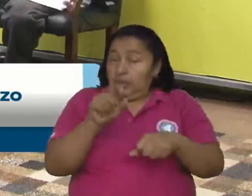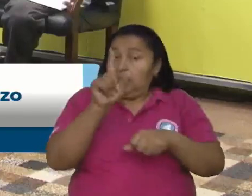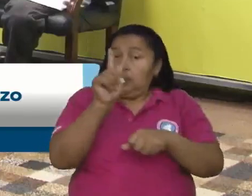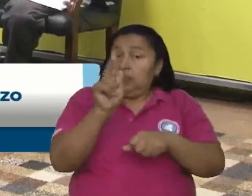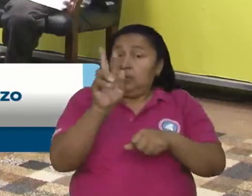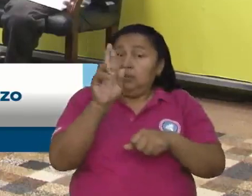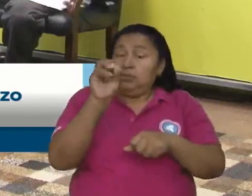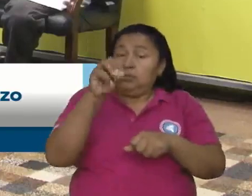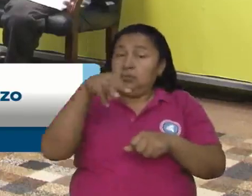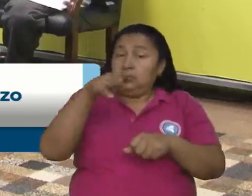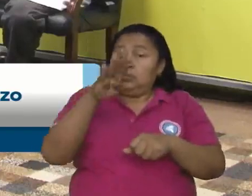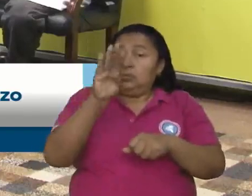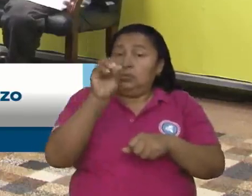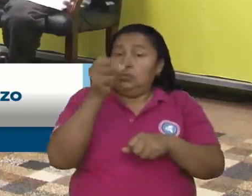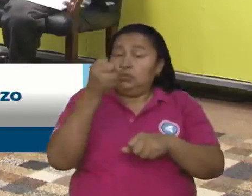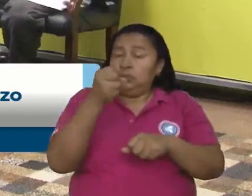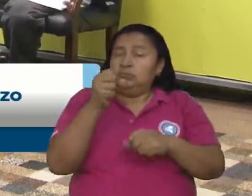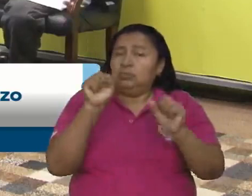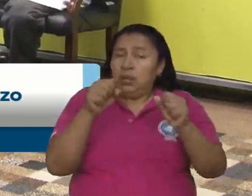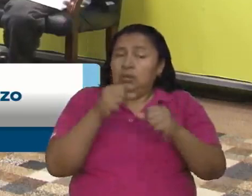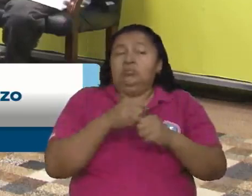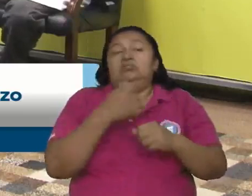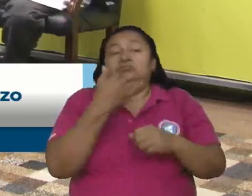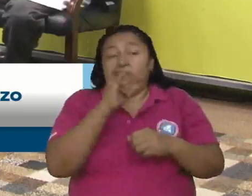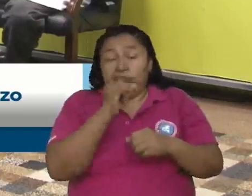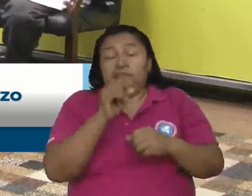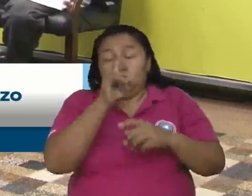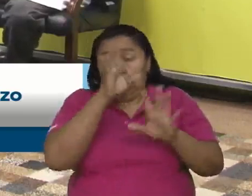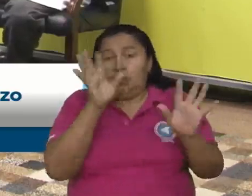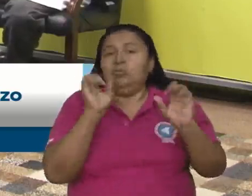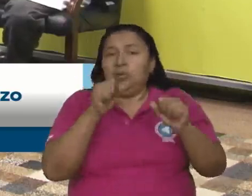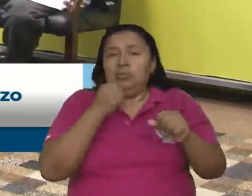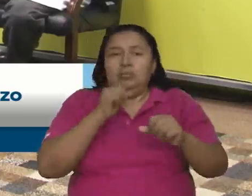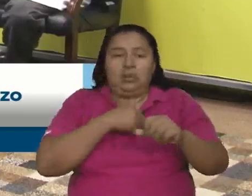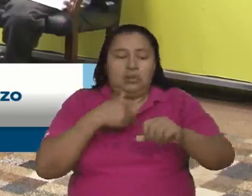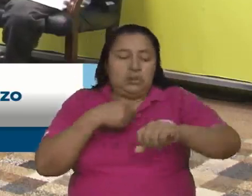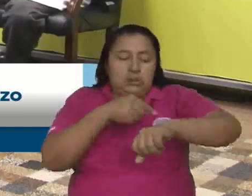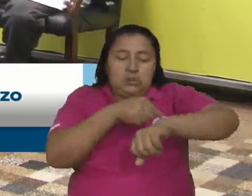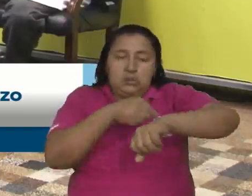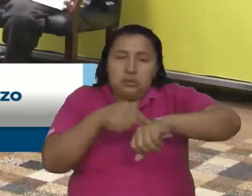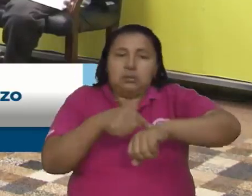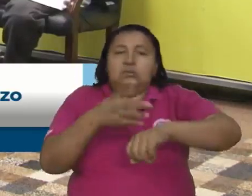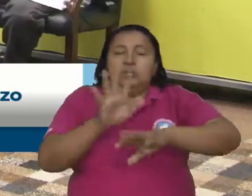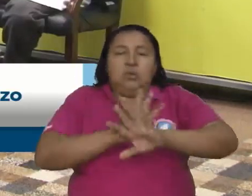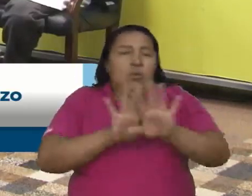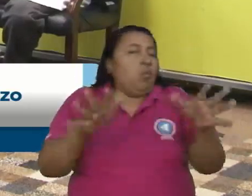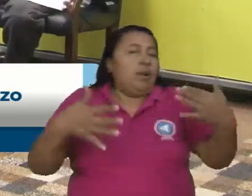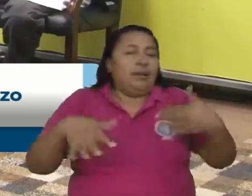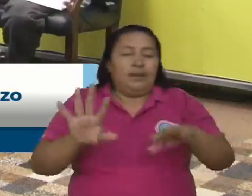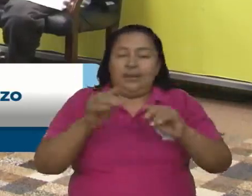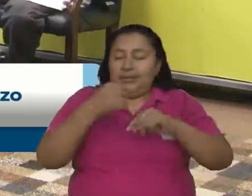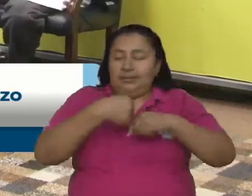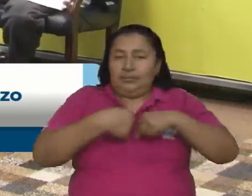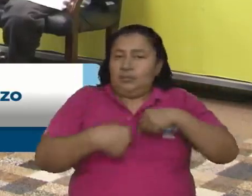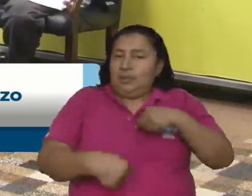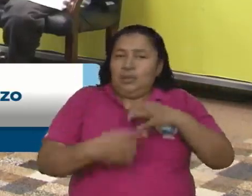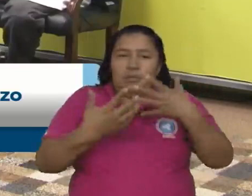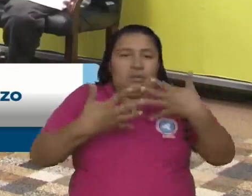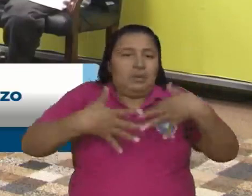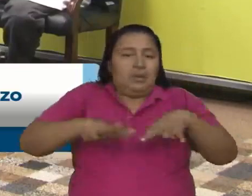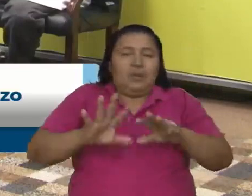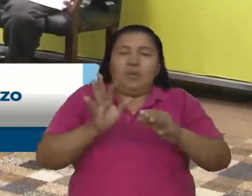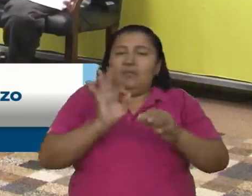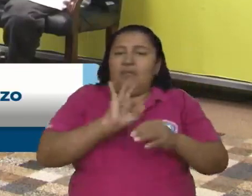con riesgo esa mujer embarazada. Claro, porque va a ser sometida a una cirugía, a una intervención quirúrgica. Cualquier cirugía de